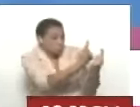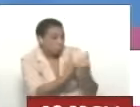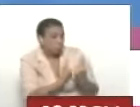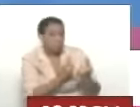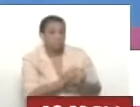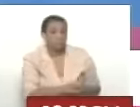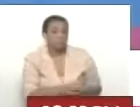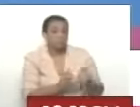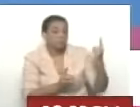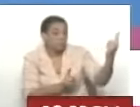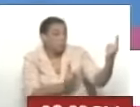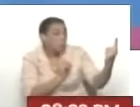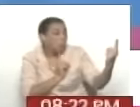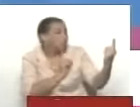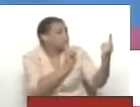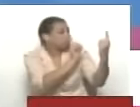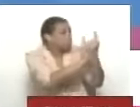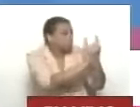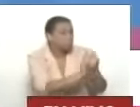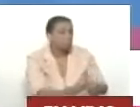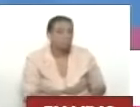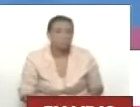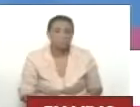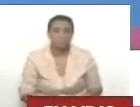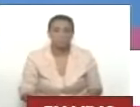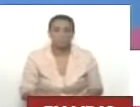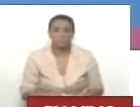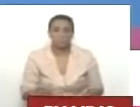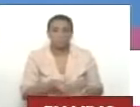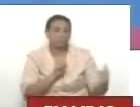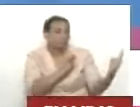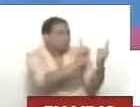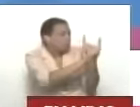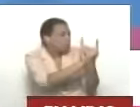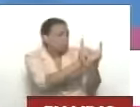I you do guan, I do guan.